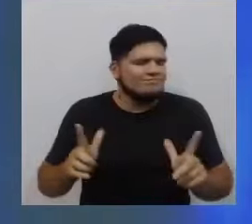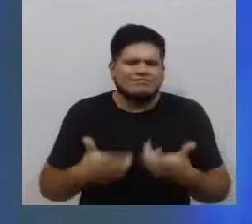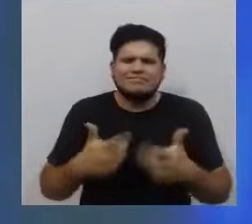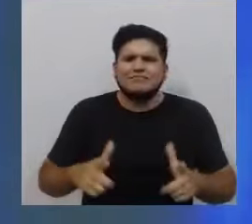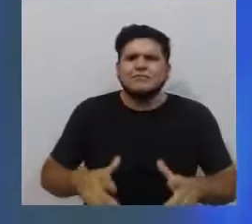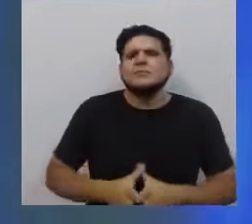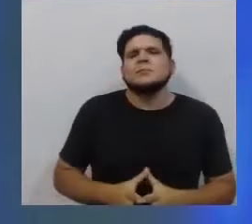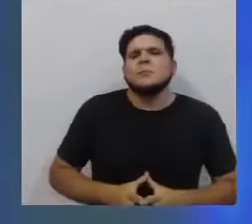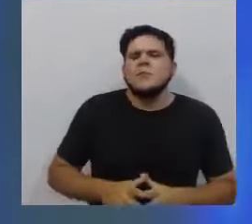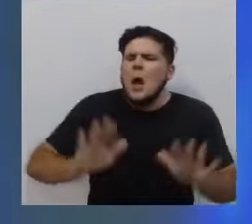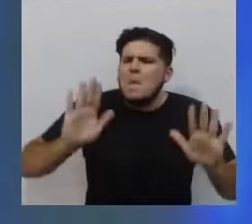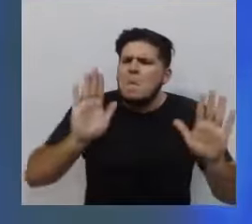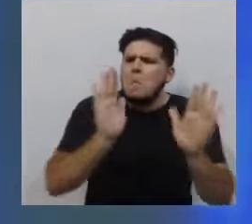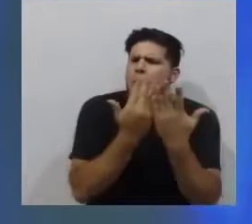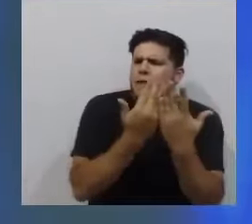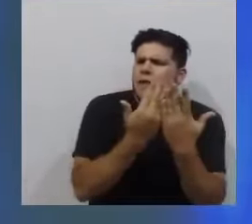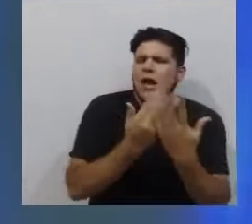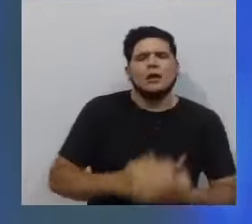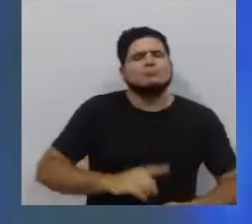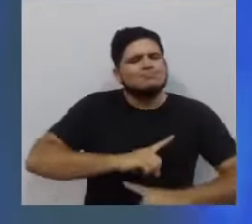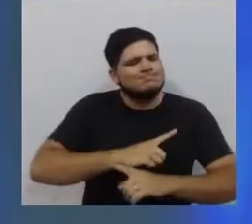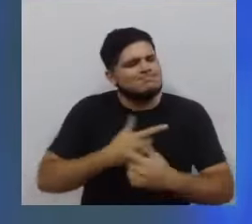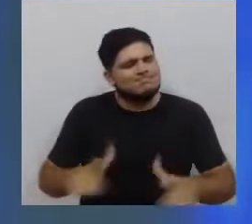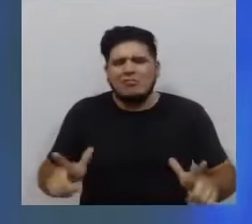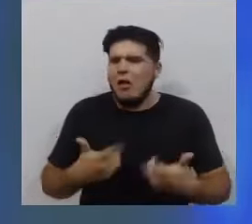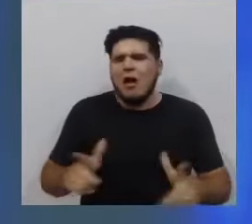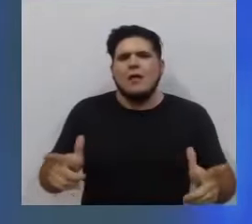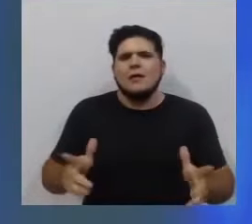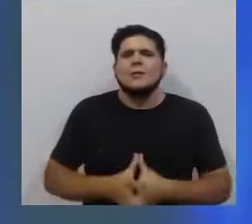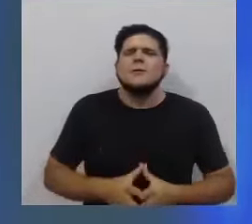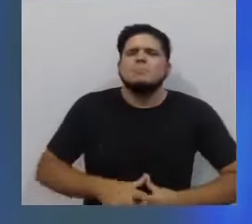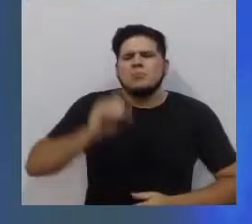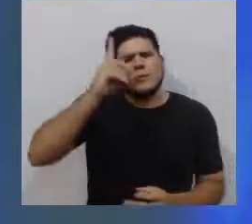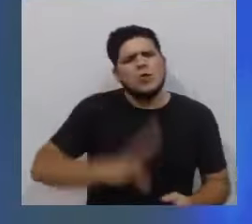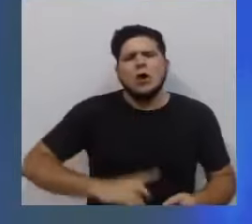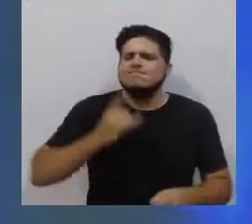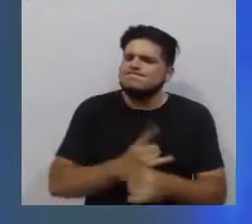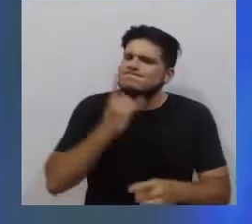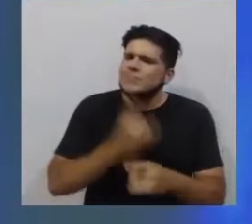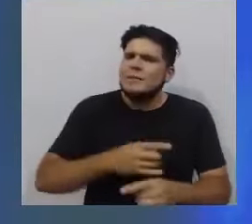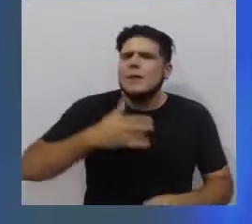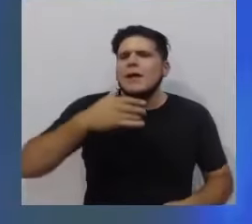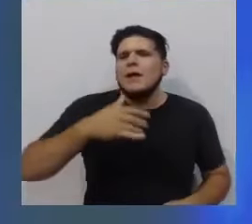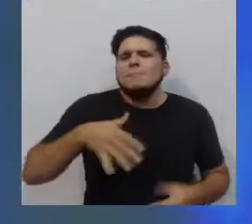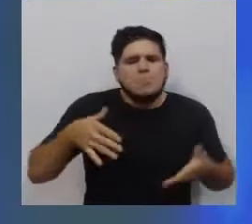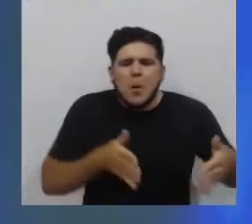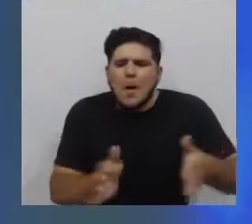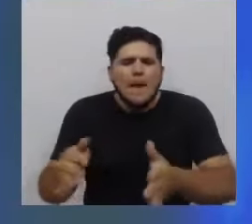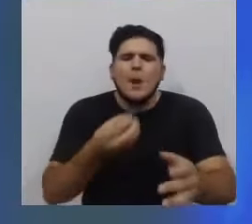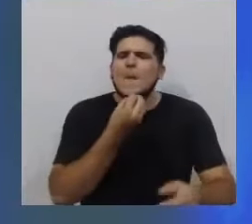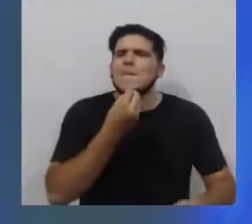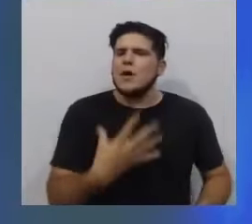para dios no hay caminos que se terminan dios tiene siempre trazado el camino mejor para sus